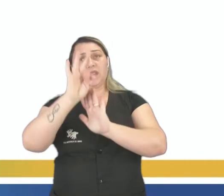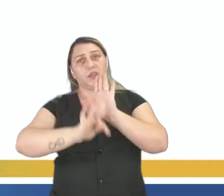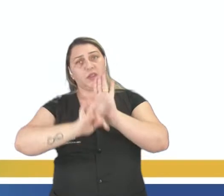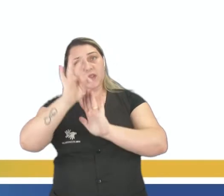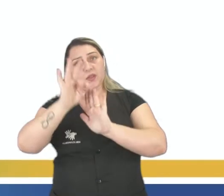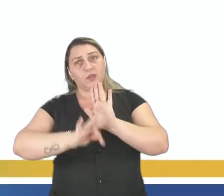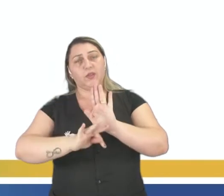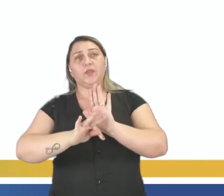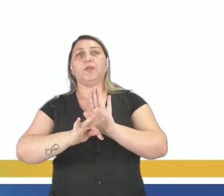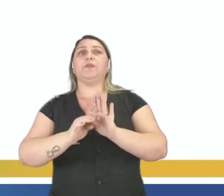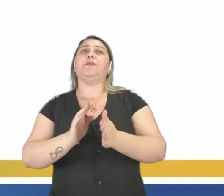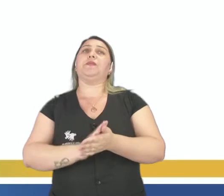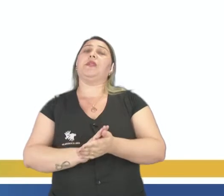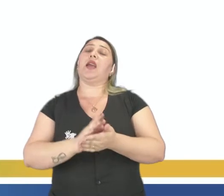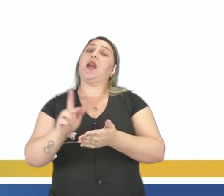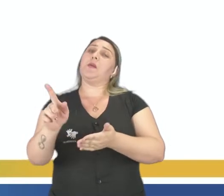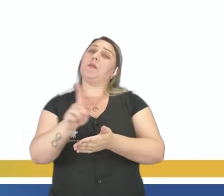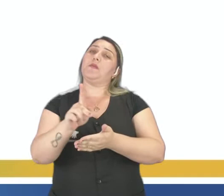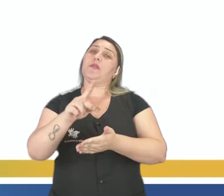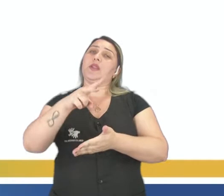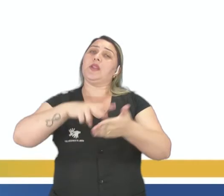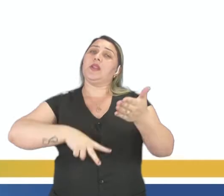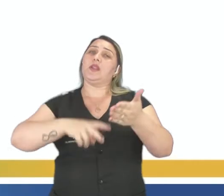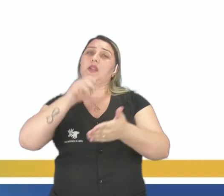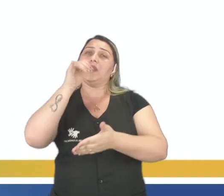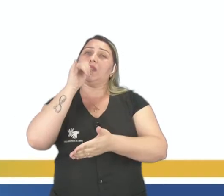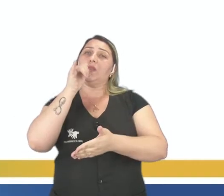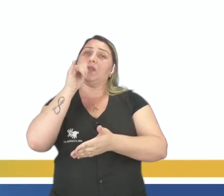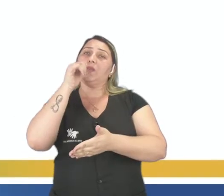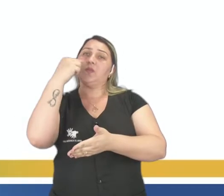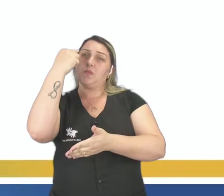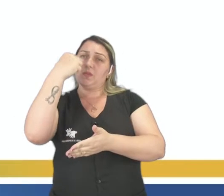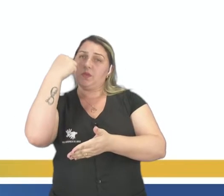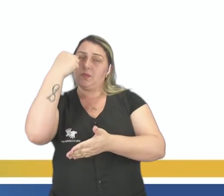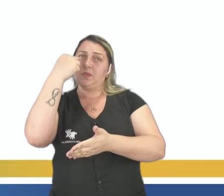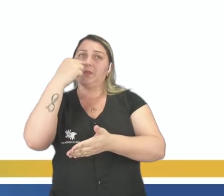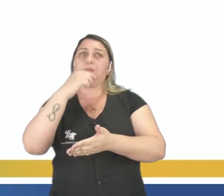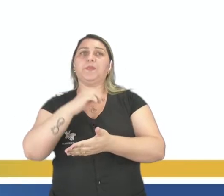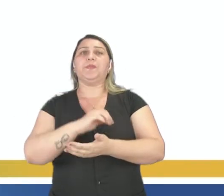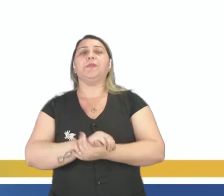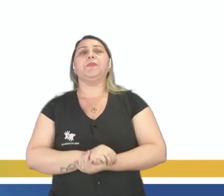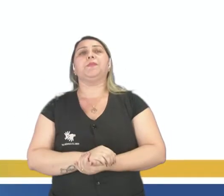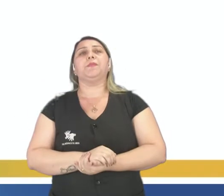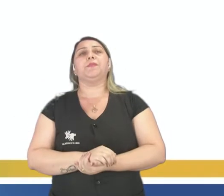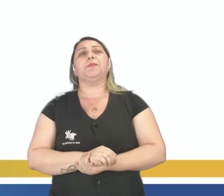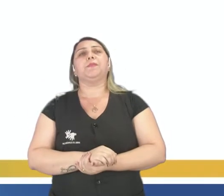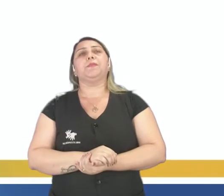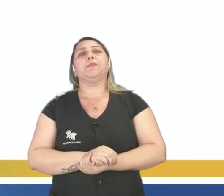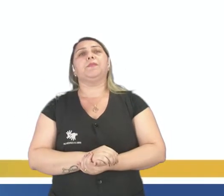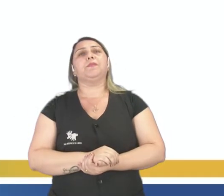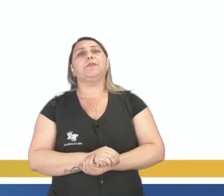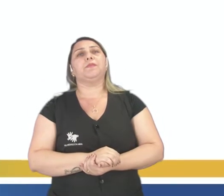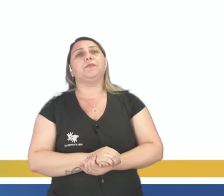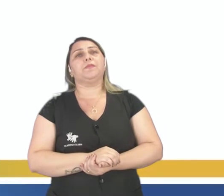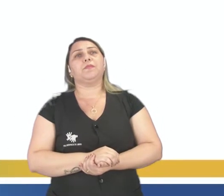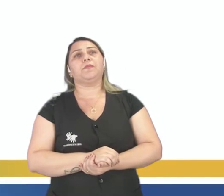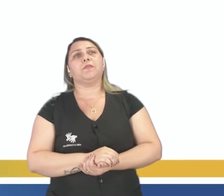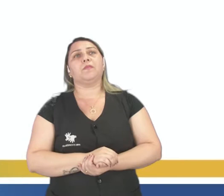diálogo. Nosotros tenemos el descriptivo, el narrativo, cautelar, explicativo